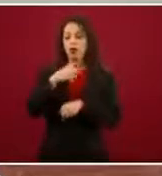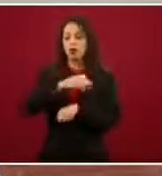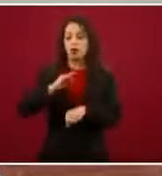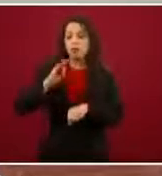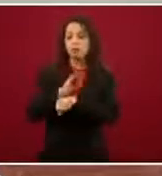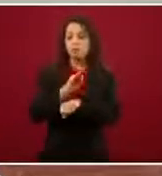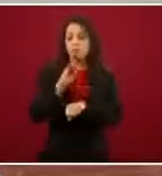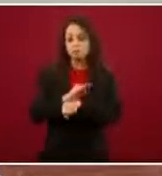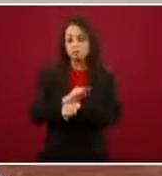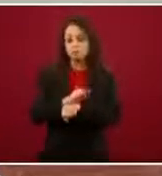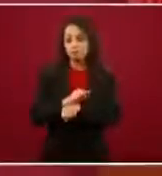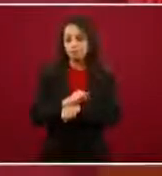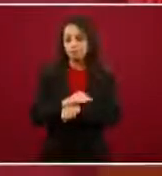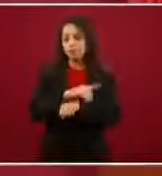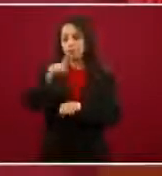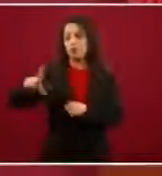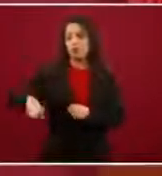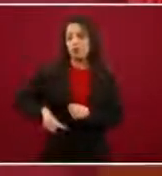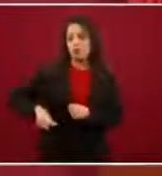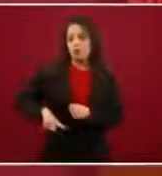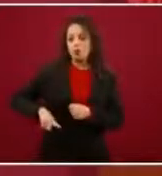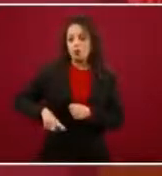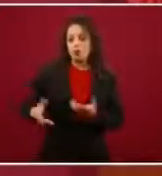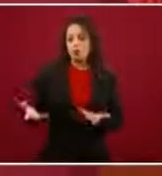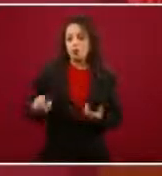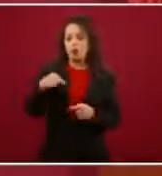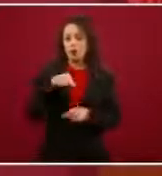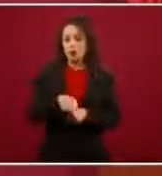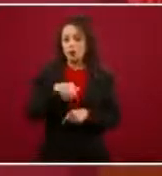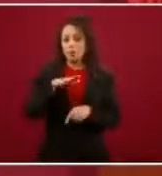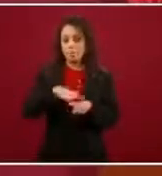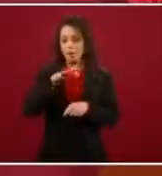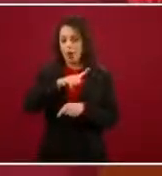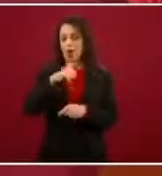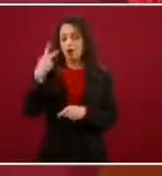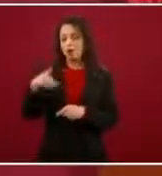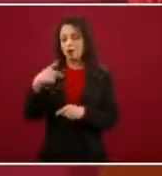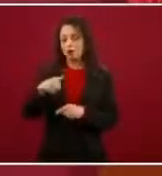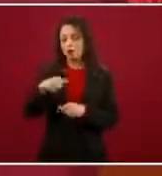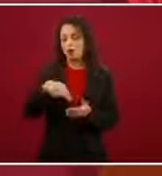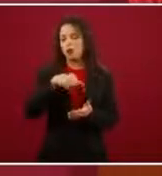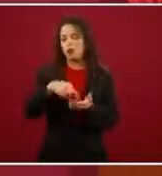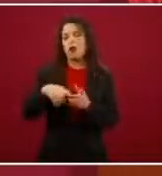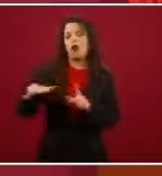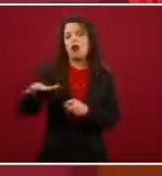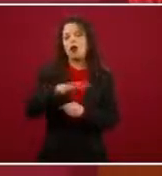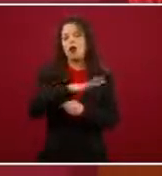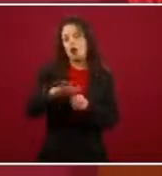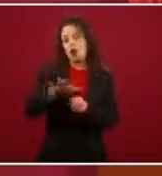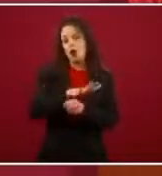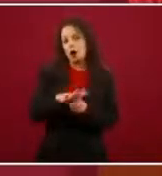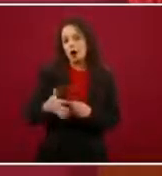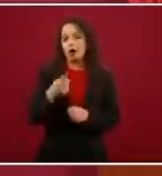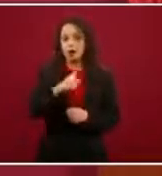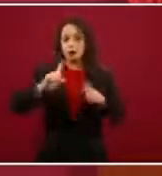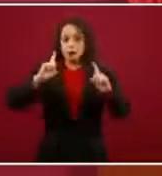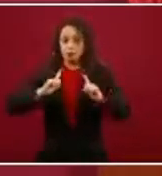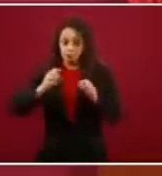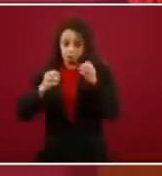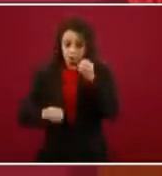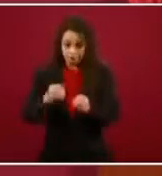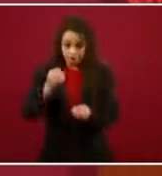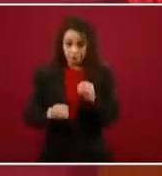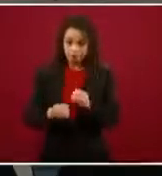por lo menos la omisión de gobiernos, particularmente en el ámbito local. Lo mismo con la corrupción judicial o la corrupción